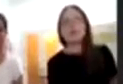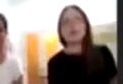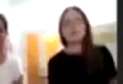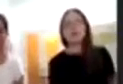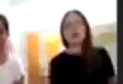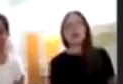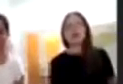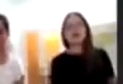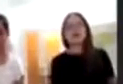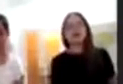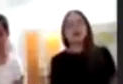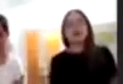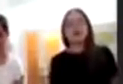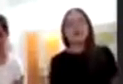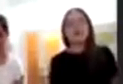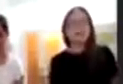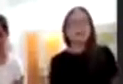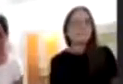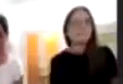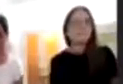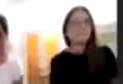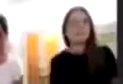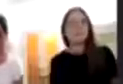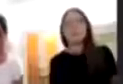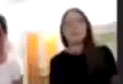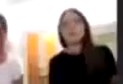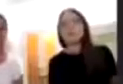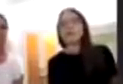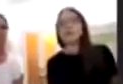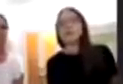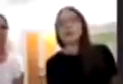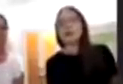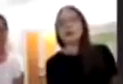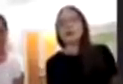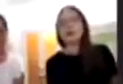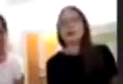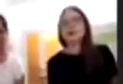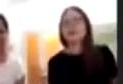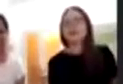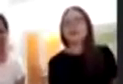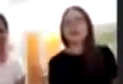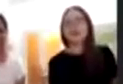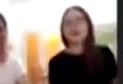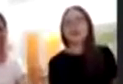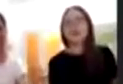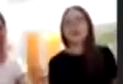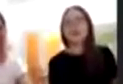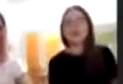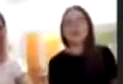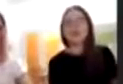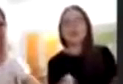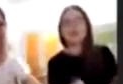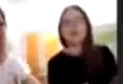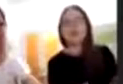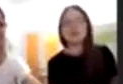nuestra ciudad. Y bueno, como decía Juan, estamos enfocadas